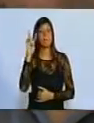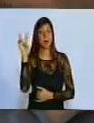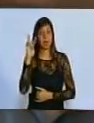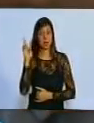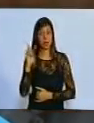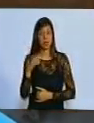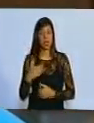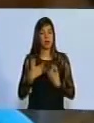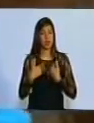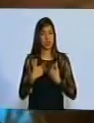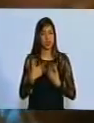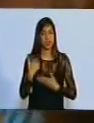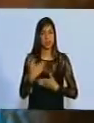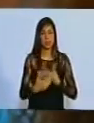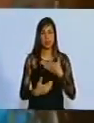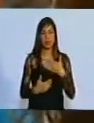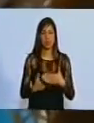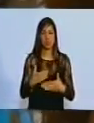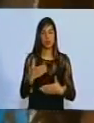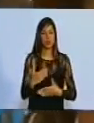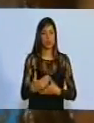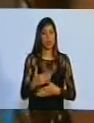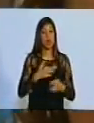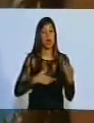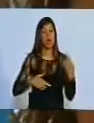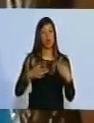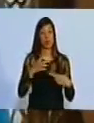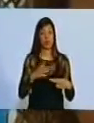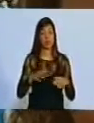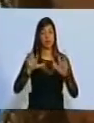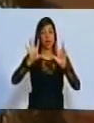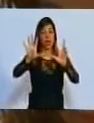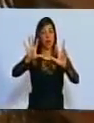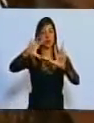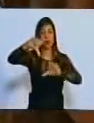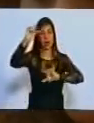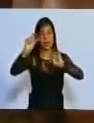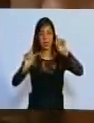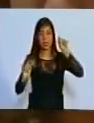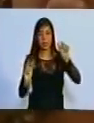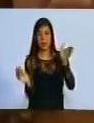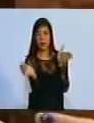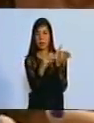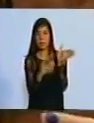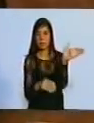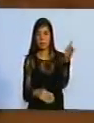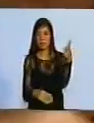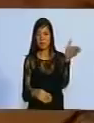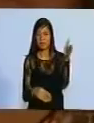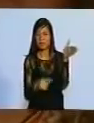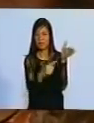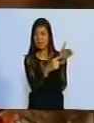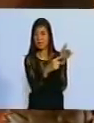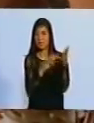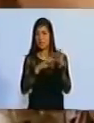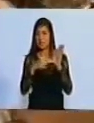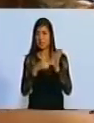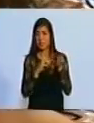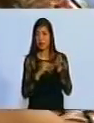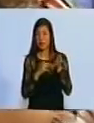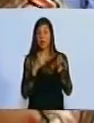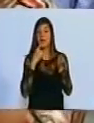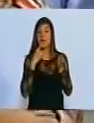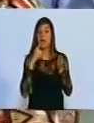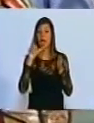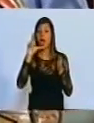que sufre la Revolución Bolivariana. La octava estrella significa la incorporación de la